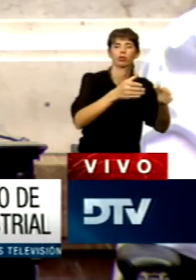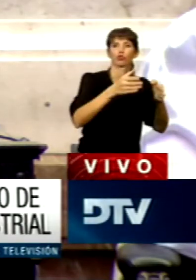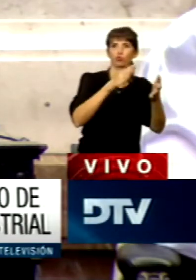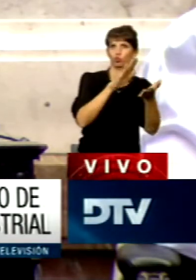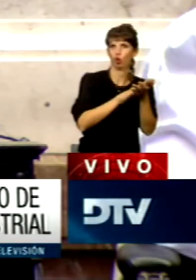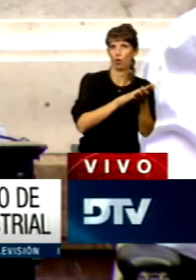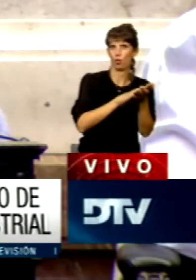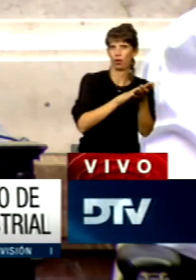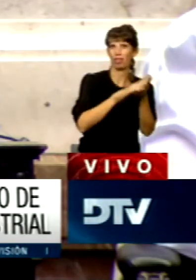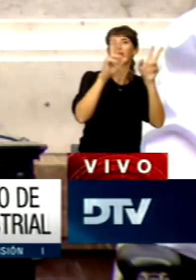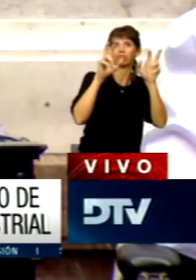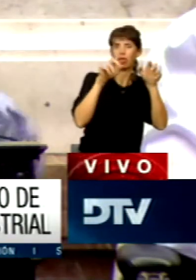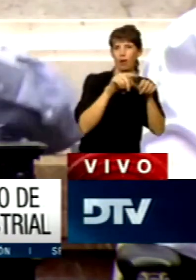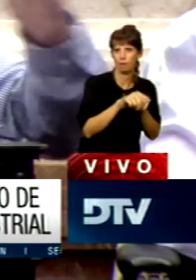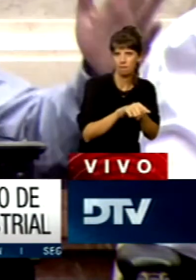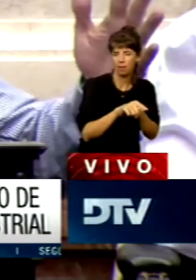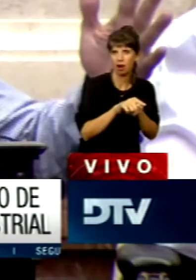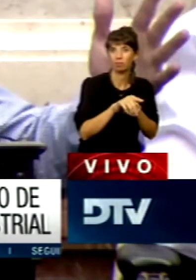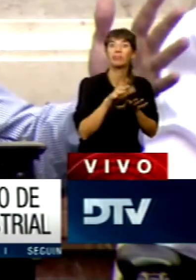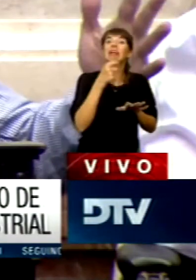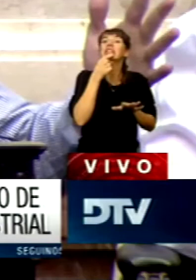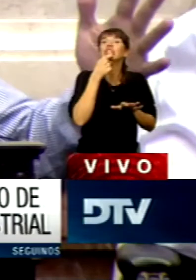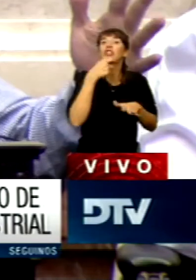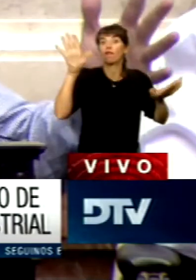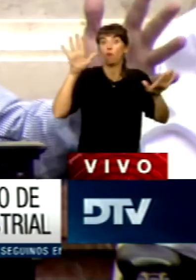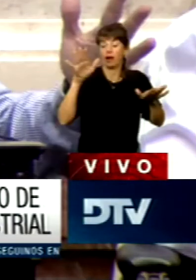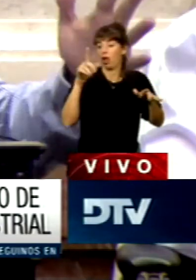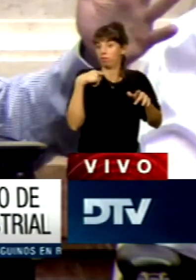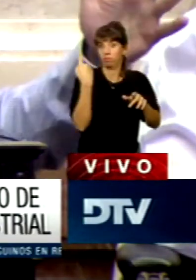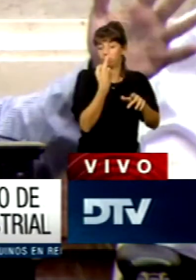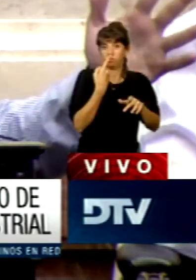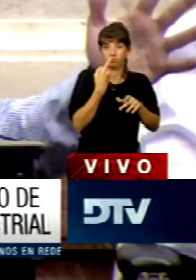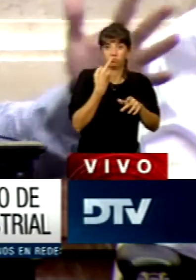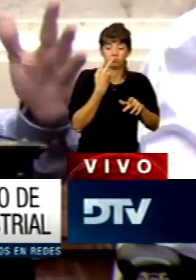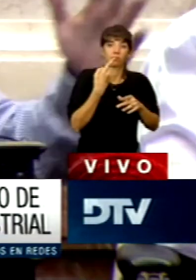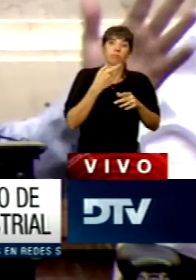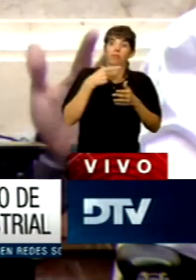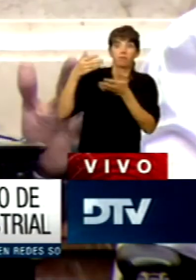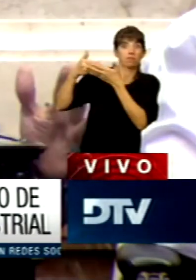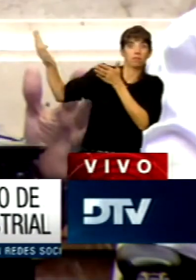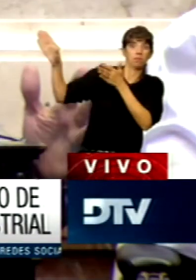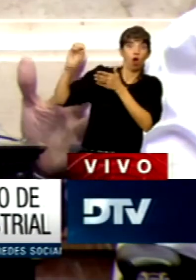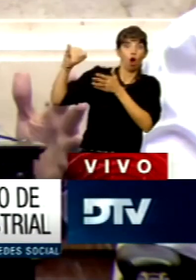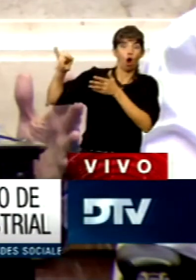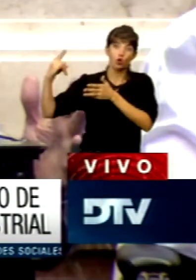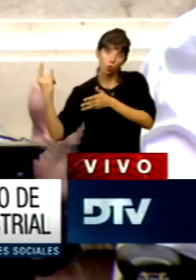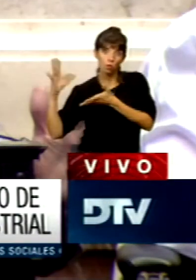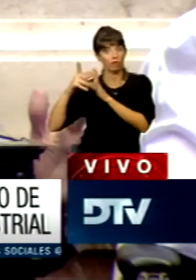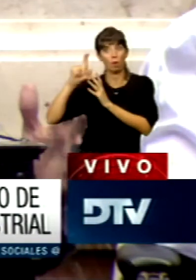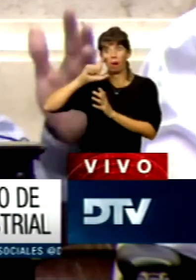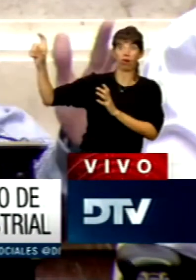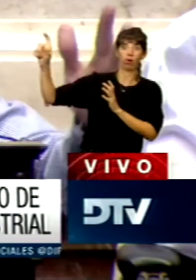abocados. Salvo que querramos estar fuera del orden internacional, fuera de lo que dice Naciones